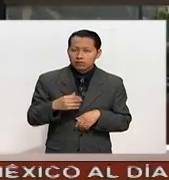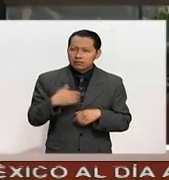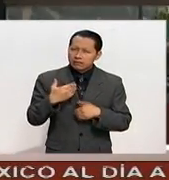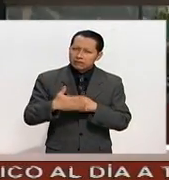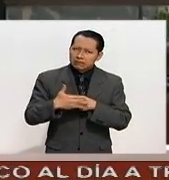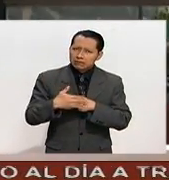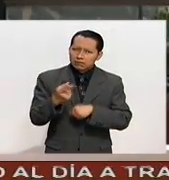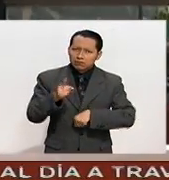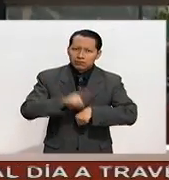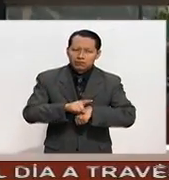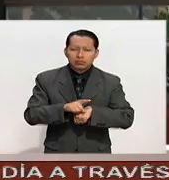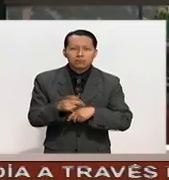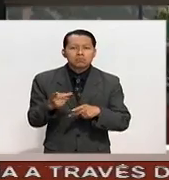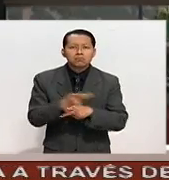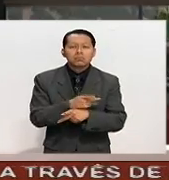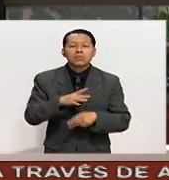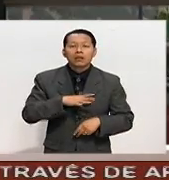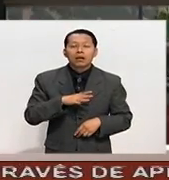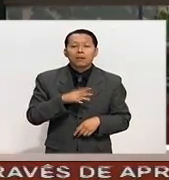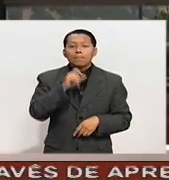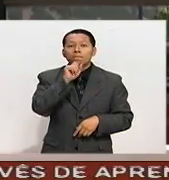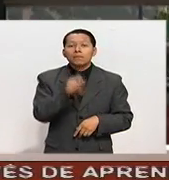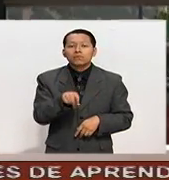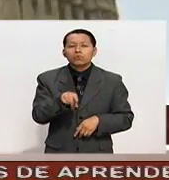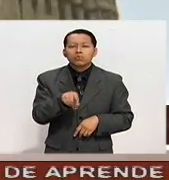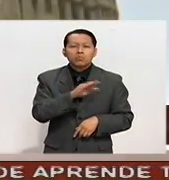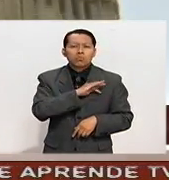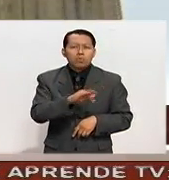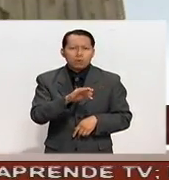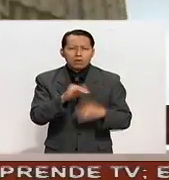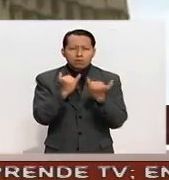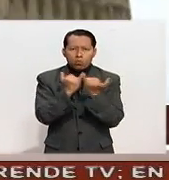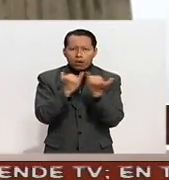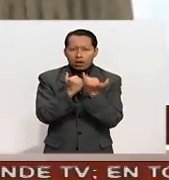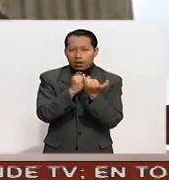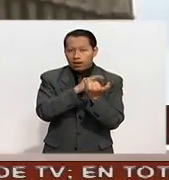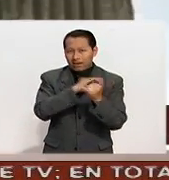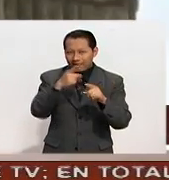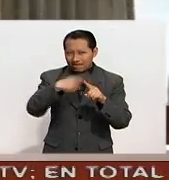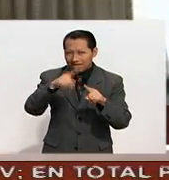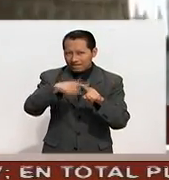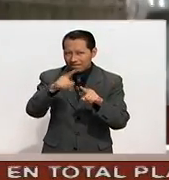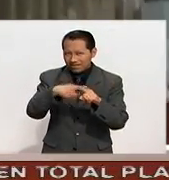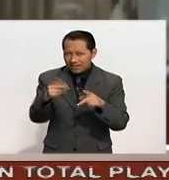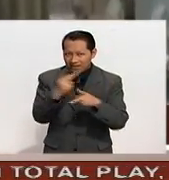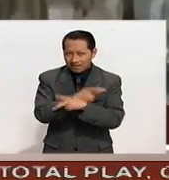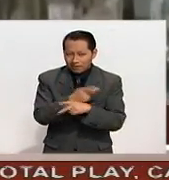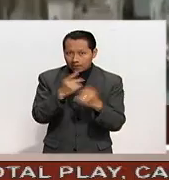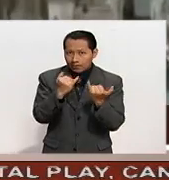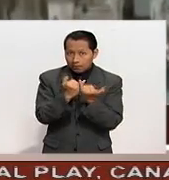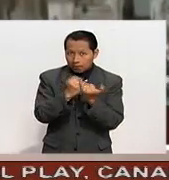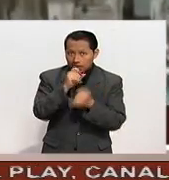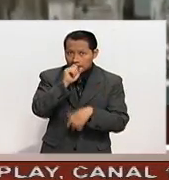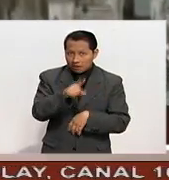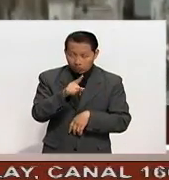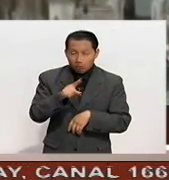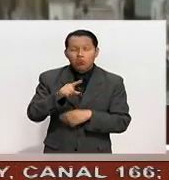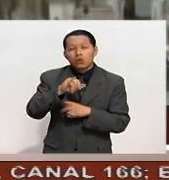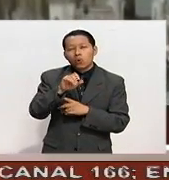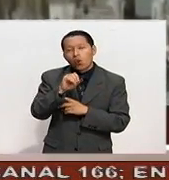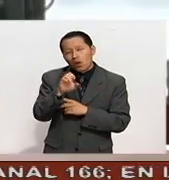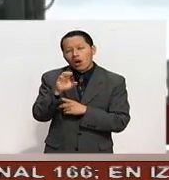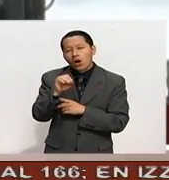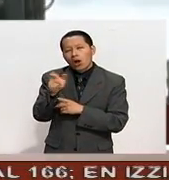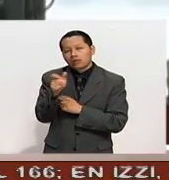pues las posiciones, si bien es cierto que pueden polarizarse, sin embargo, el asesinato de Joe Cox sin